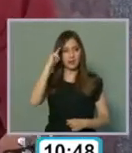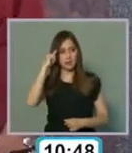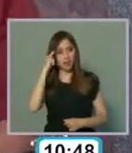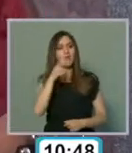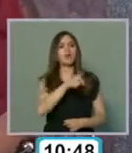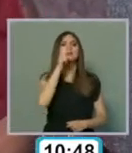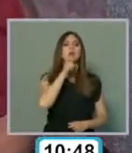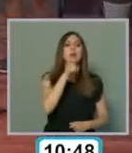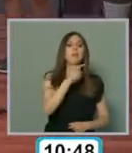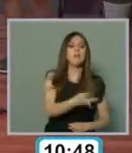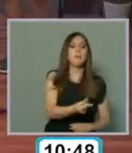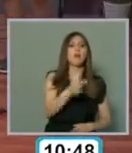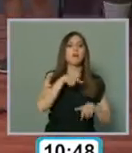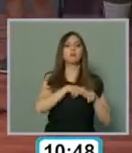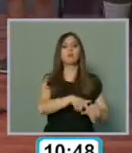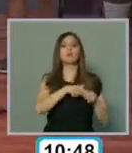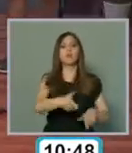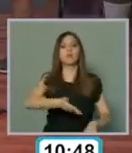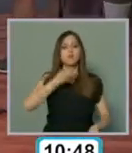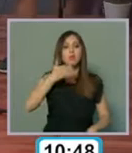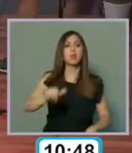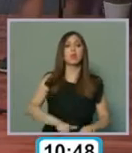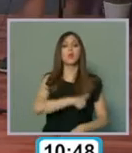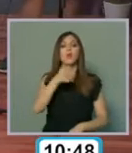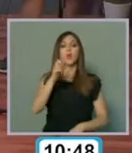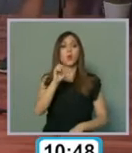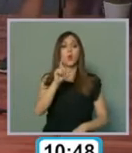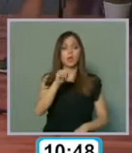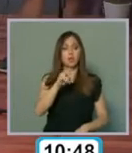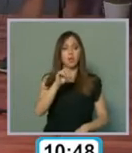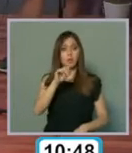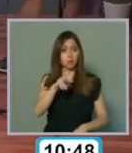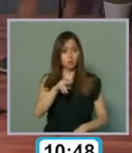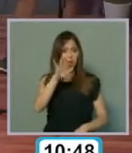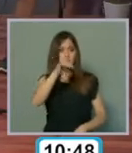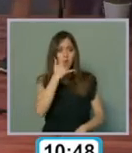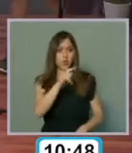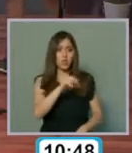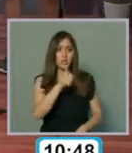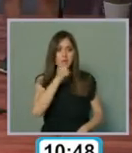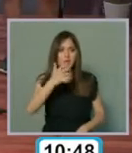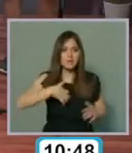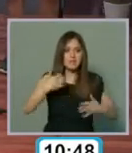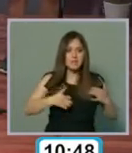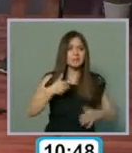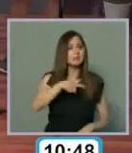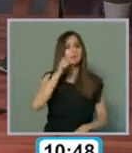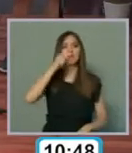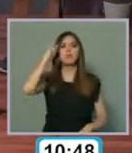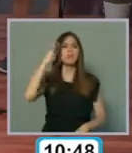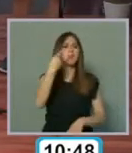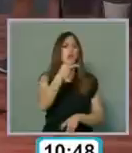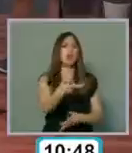bien. siempre está enojado. Y Olivo Limón es ¿Y una... siempre está enojado el perro? Siempre está enojado. Pues, ¿qué le